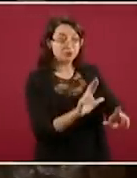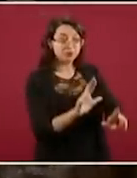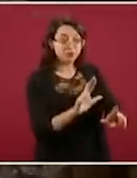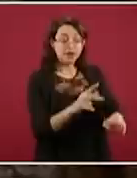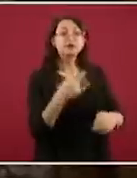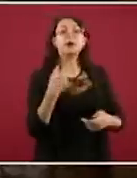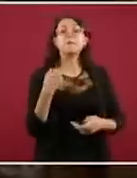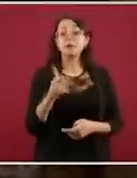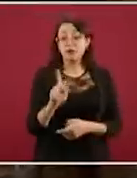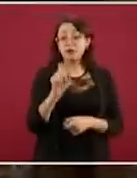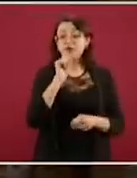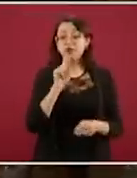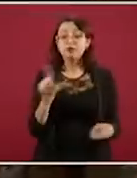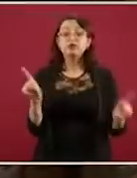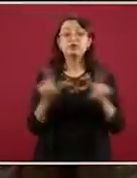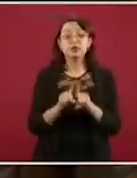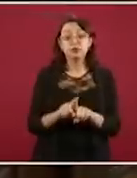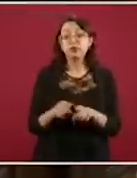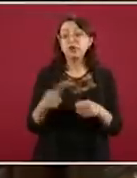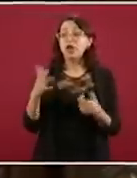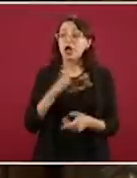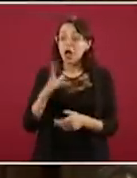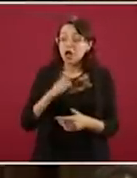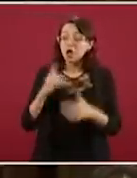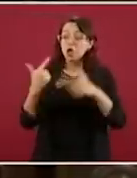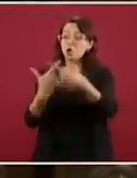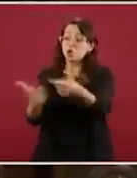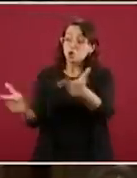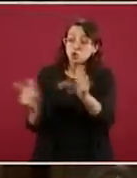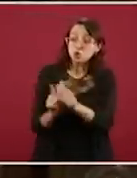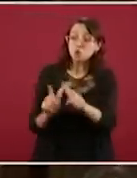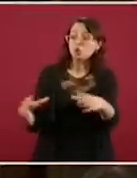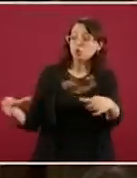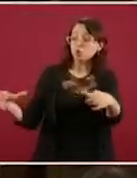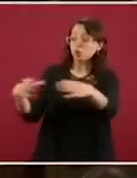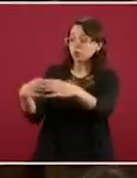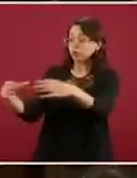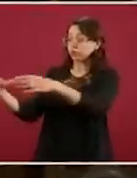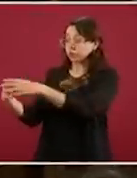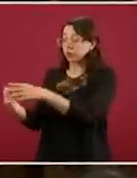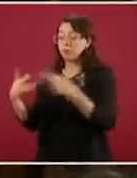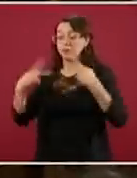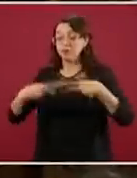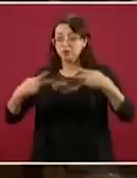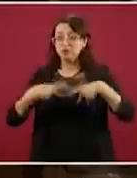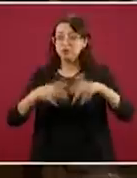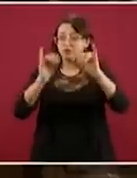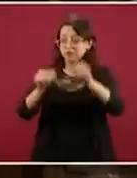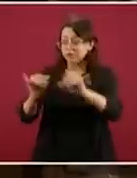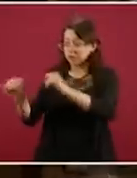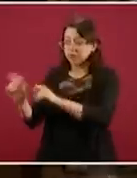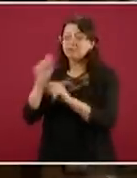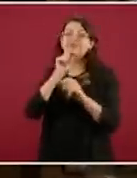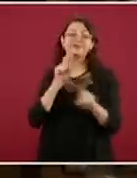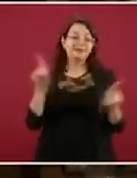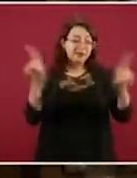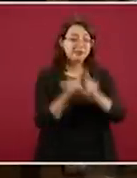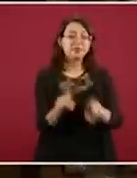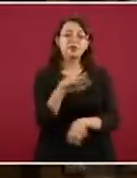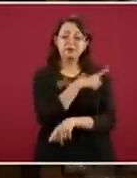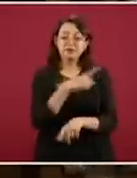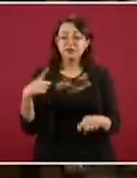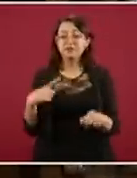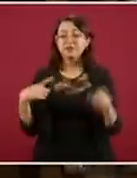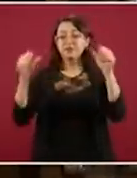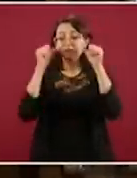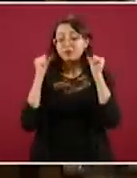demandas de grupos y las demandas personales. Para un